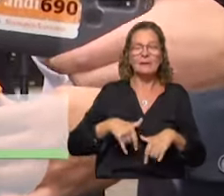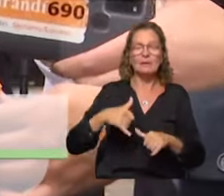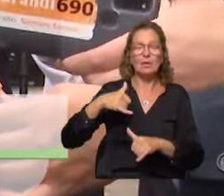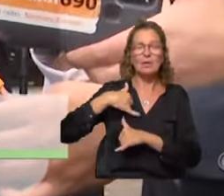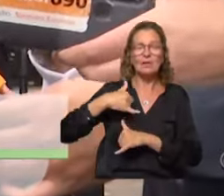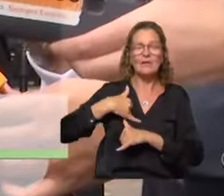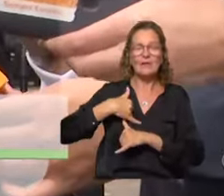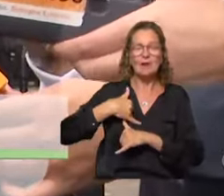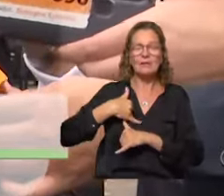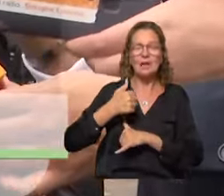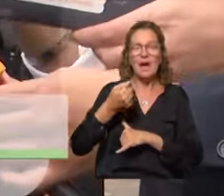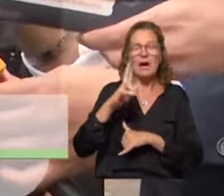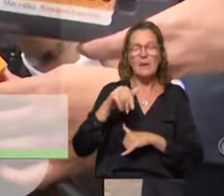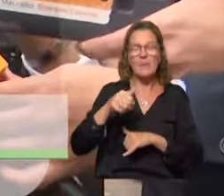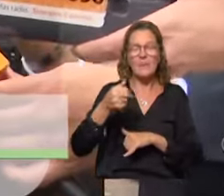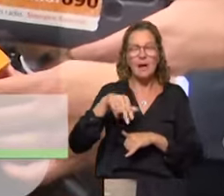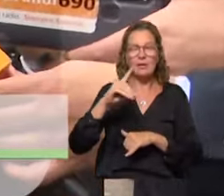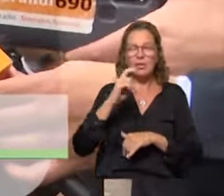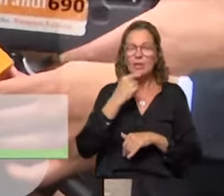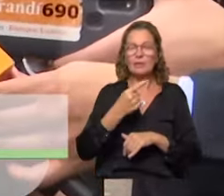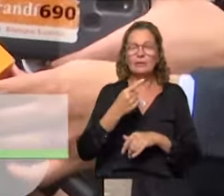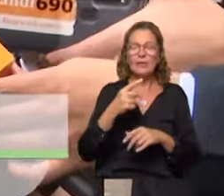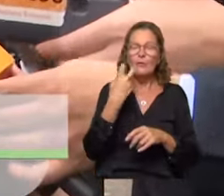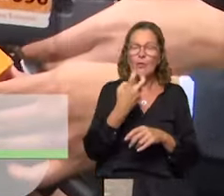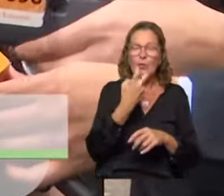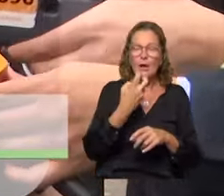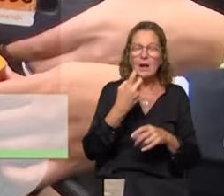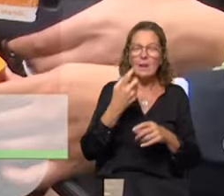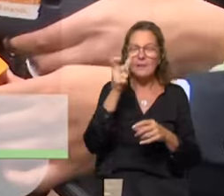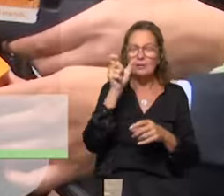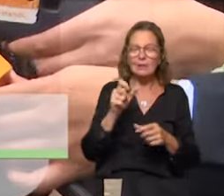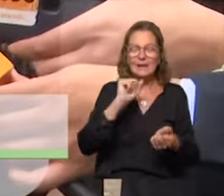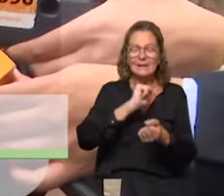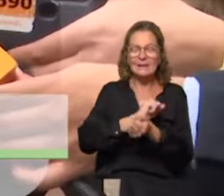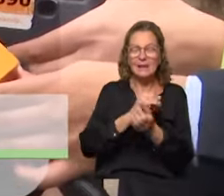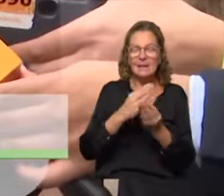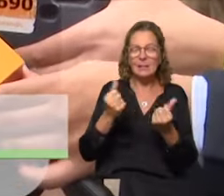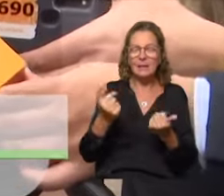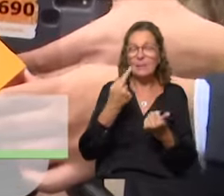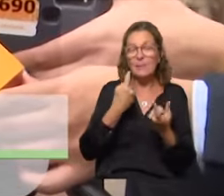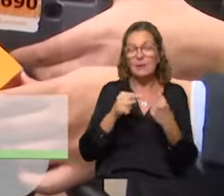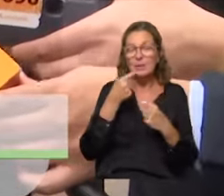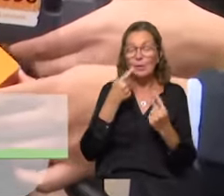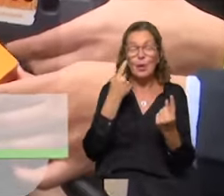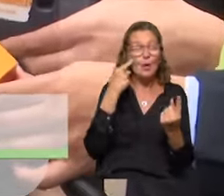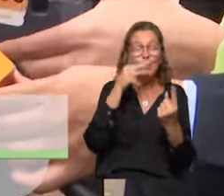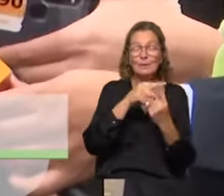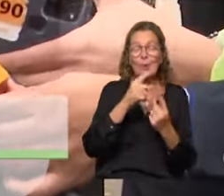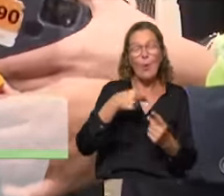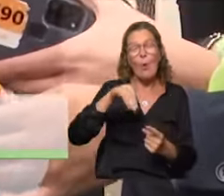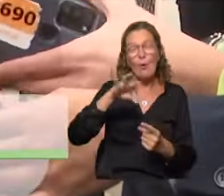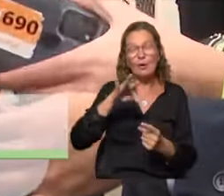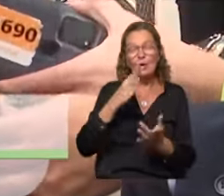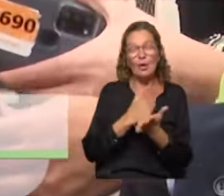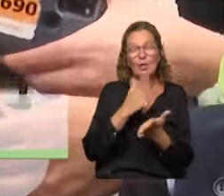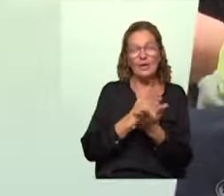Nacional y dijo que le gustaría que se acelerara la búsqueda de personas detenidas desaparecidas, aunque advirtió que no es el único asunto de derechos humanos